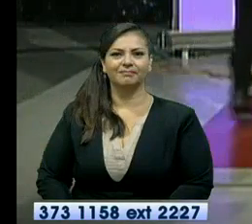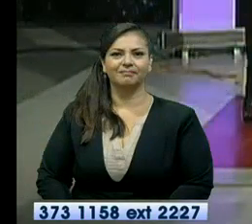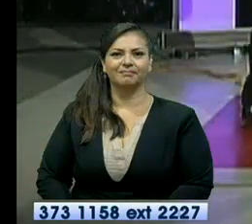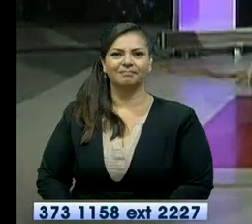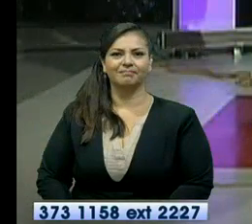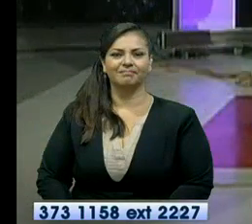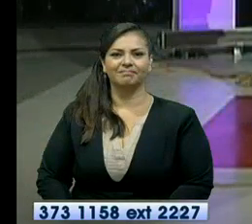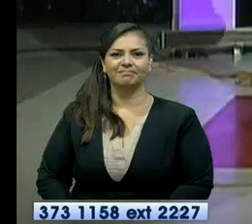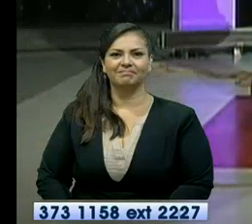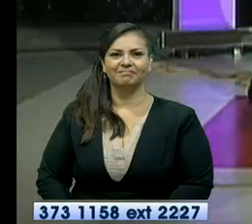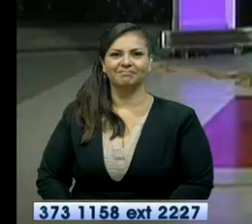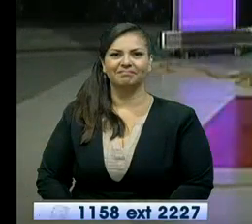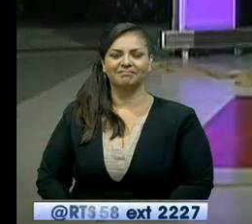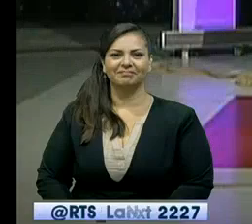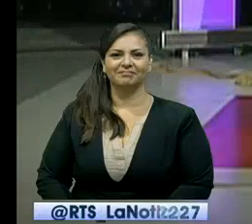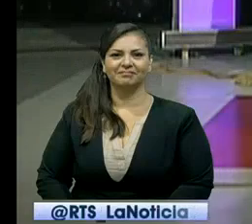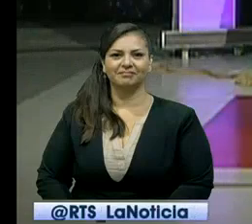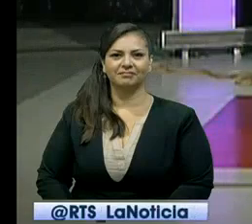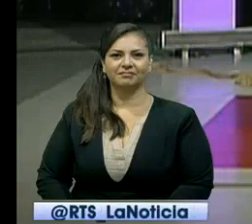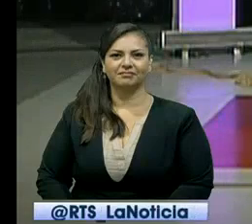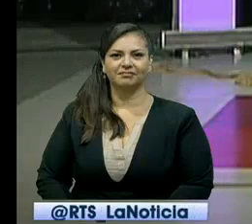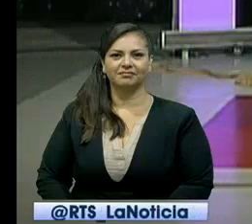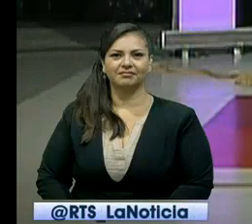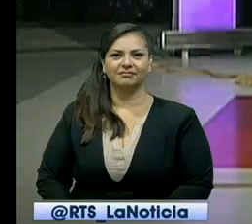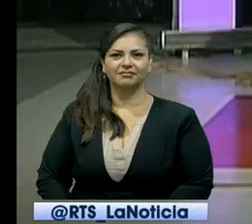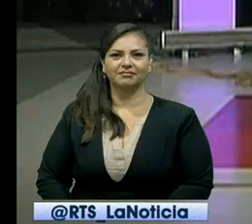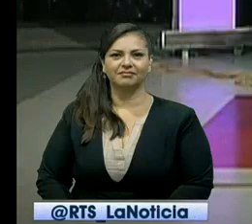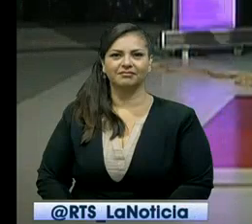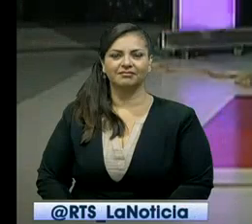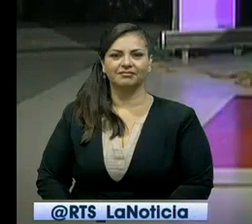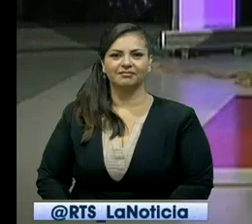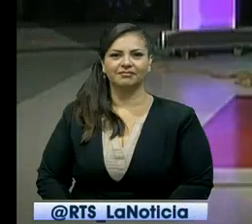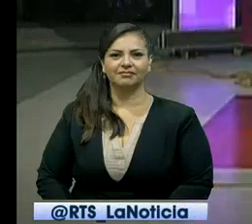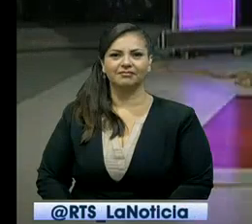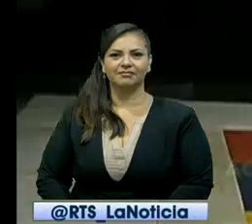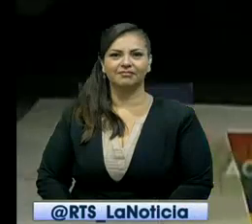y yo me hago todo lo que le conviene